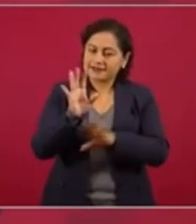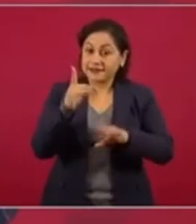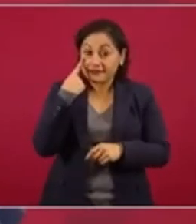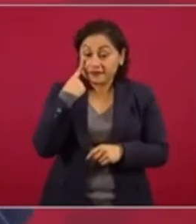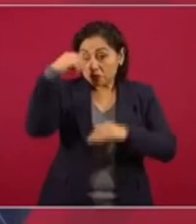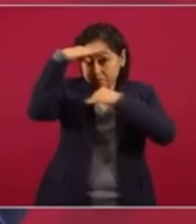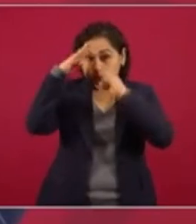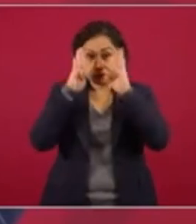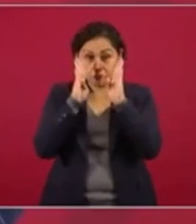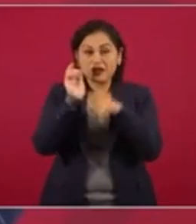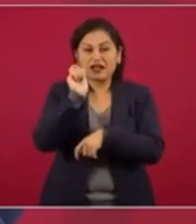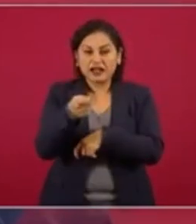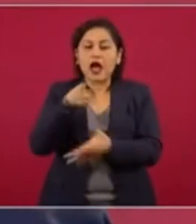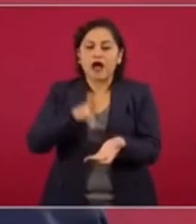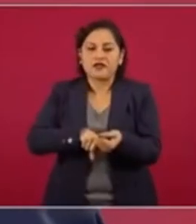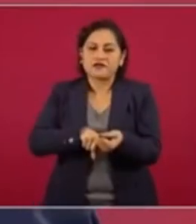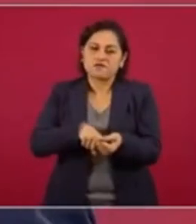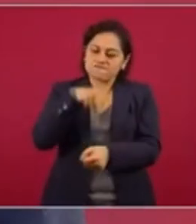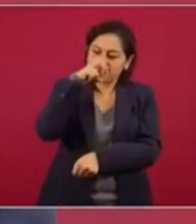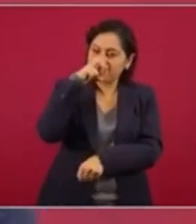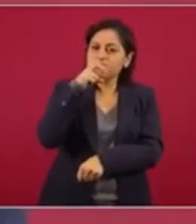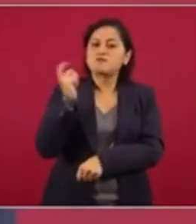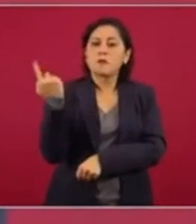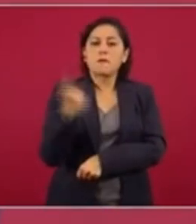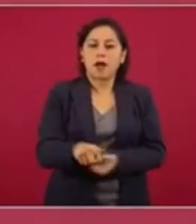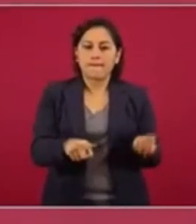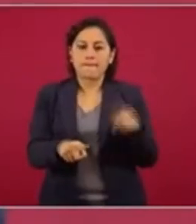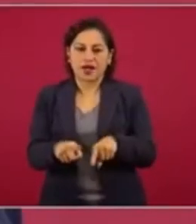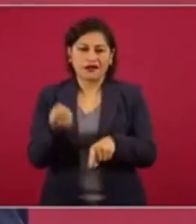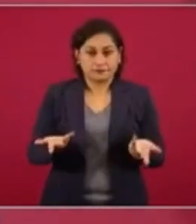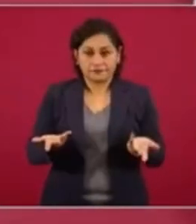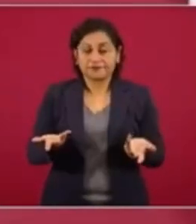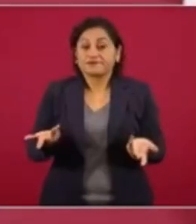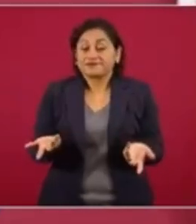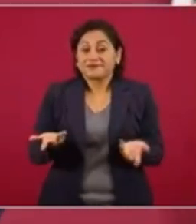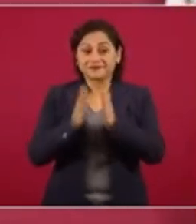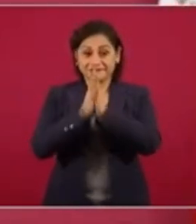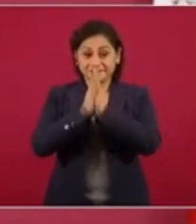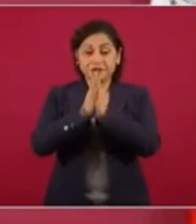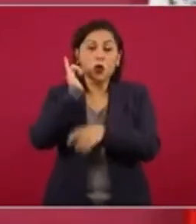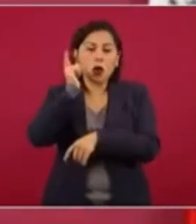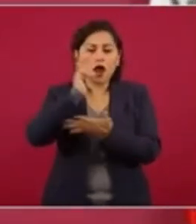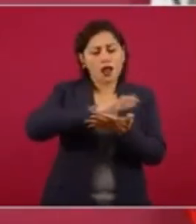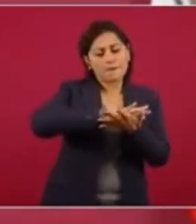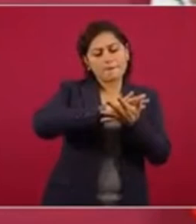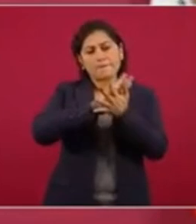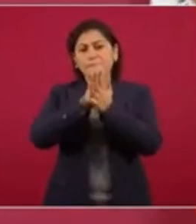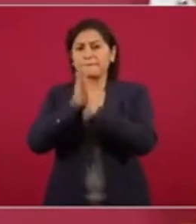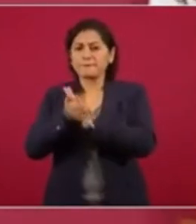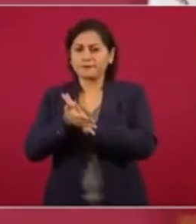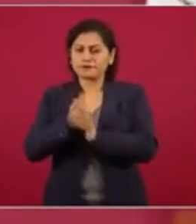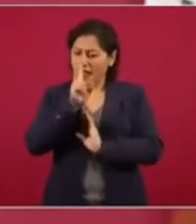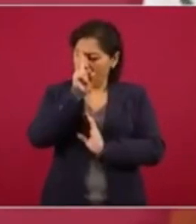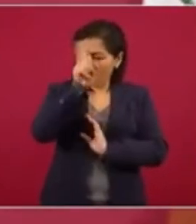sinónimo de autoritarismo. El conservador es así, muy violento. Ojalá y se vayan moderando, ¿no?